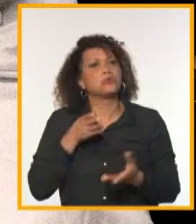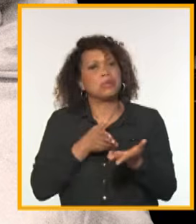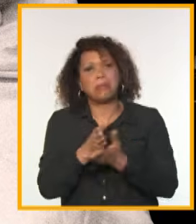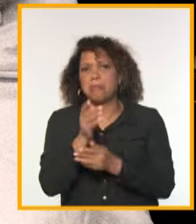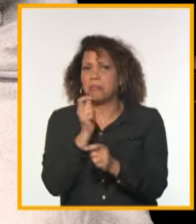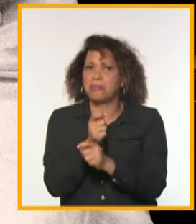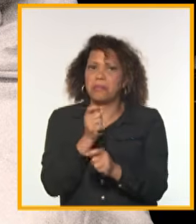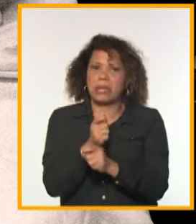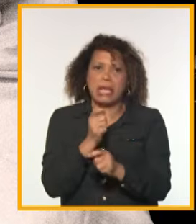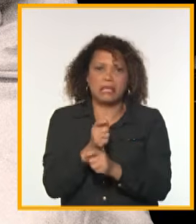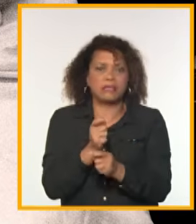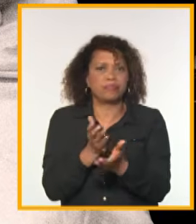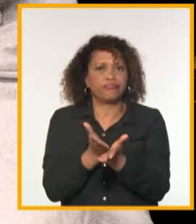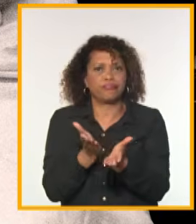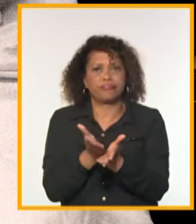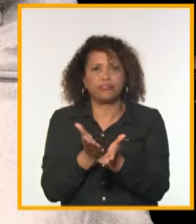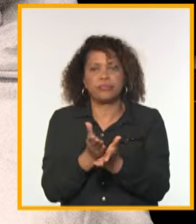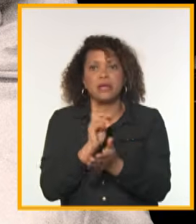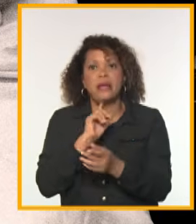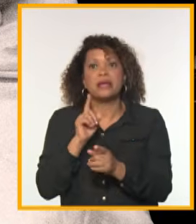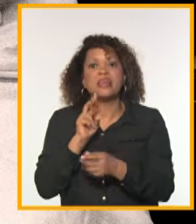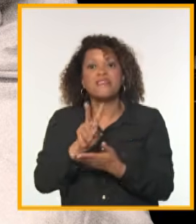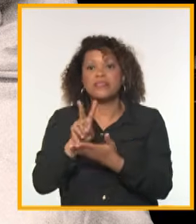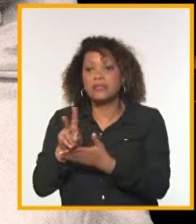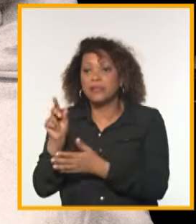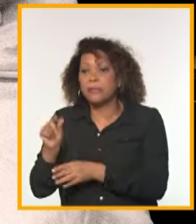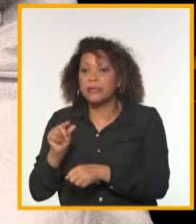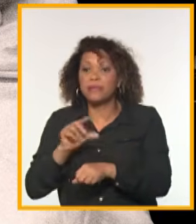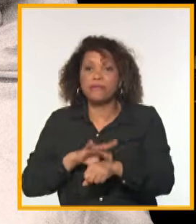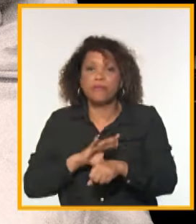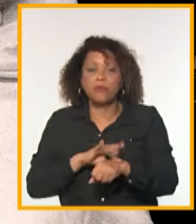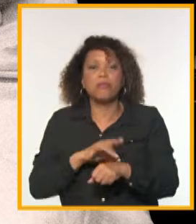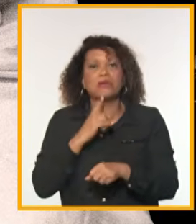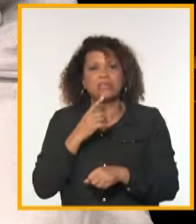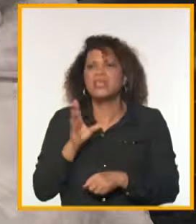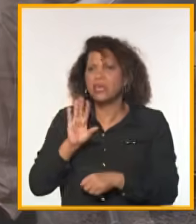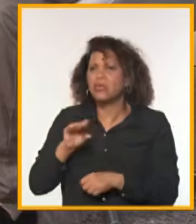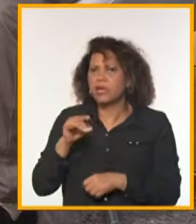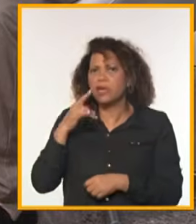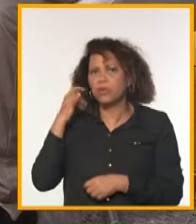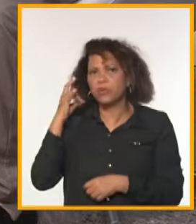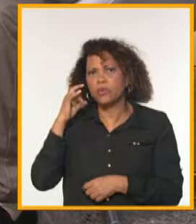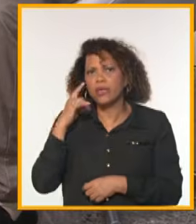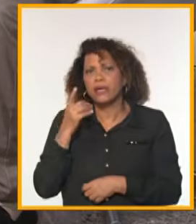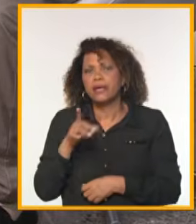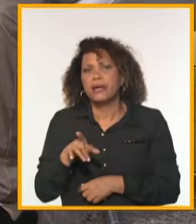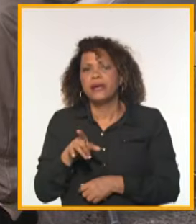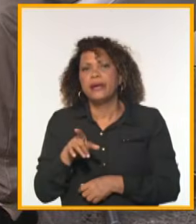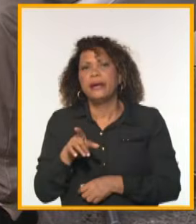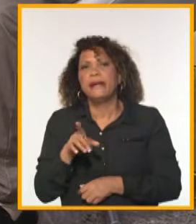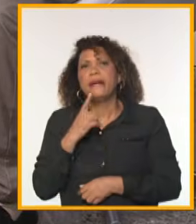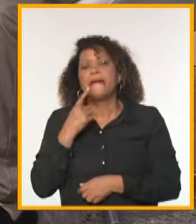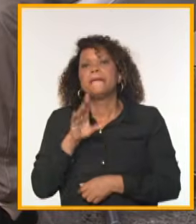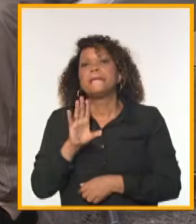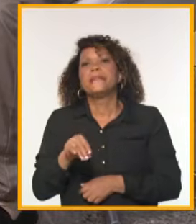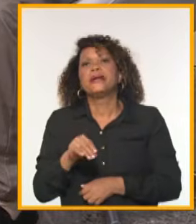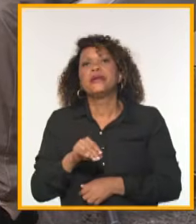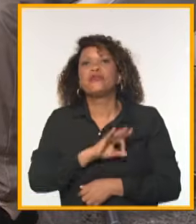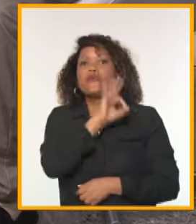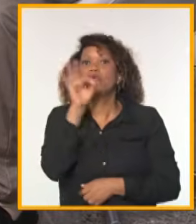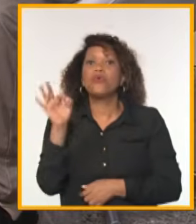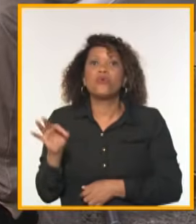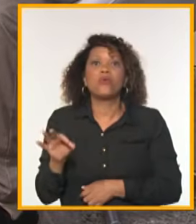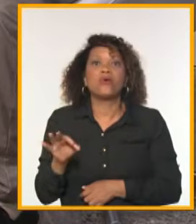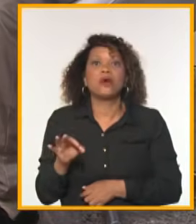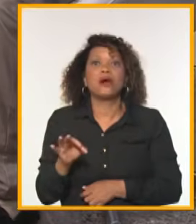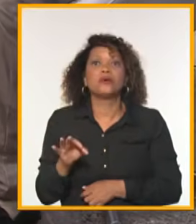y nunca dejé de pasar visitas. No, dijeron eso, pero no nunca dejé, sino nunca ha dejado, porque sí,